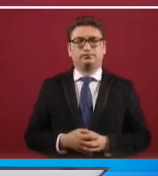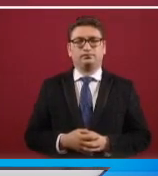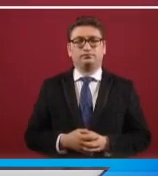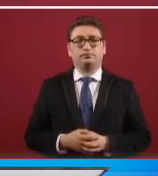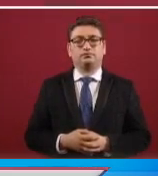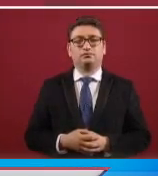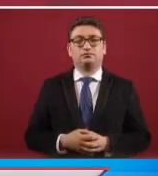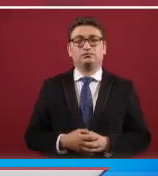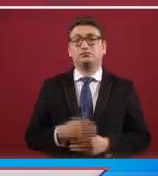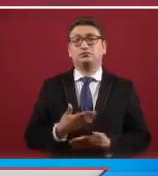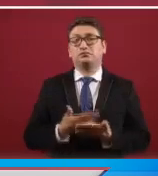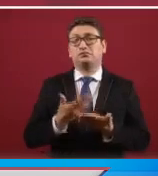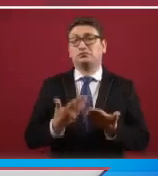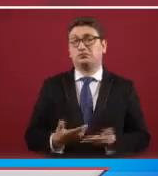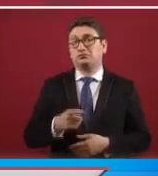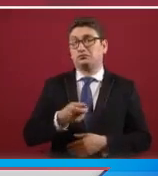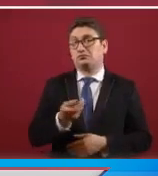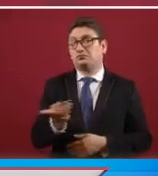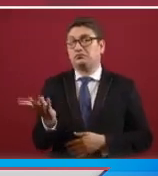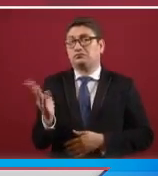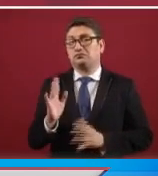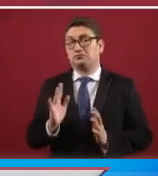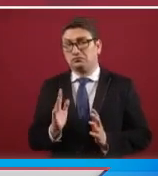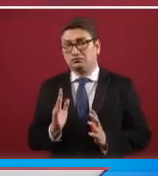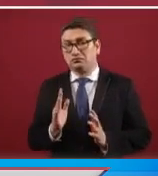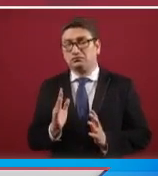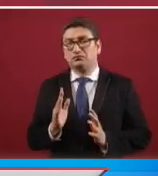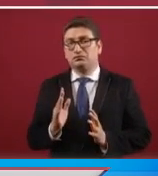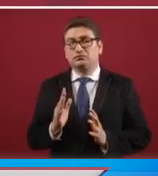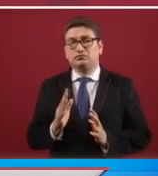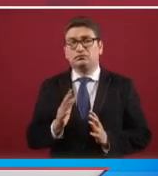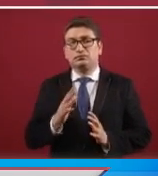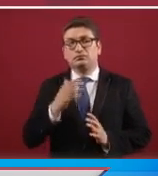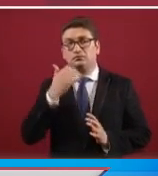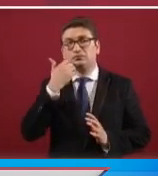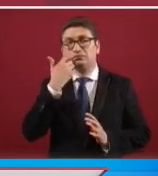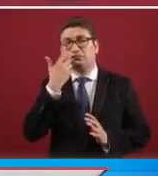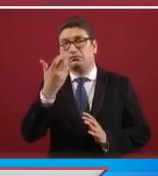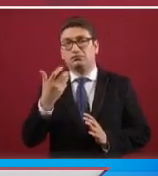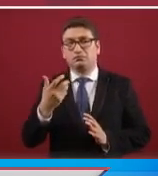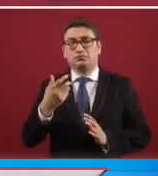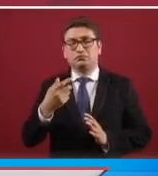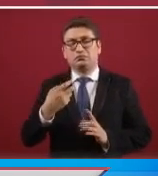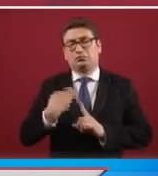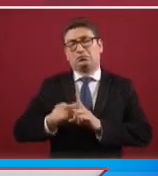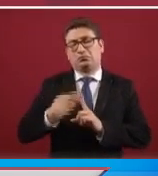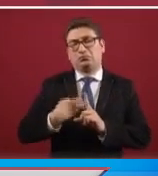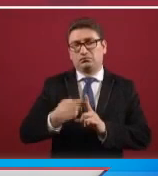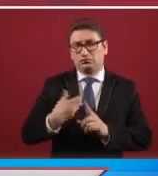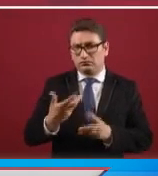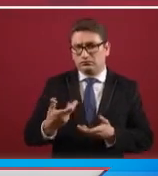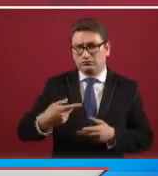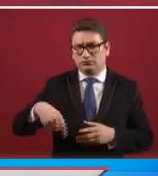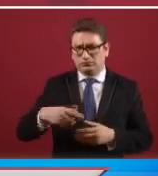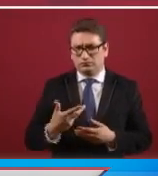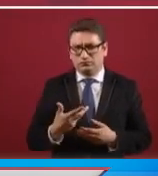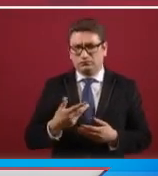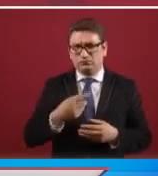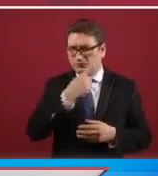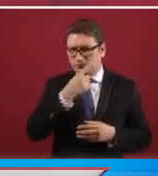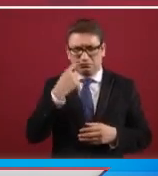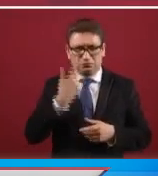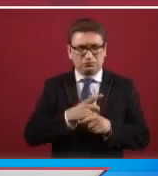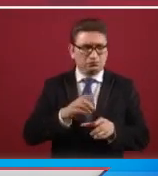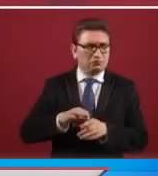se convierten en paladines de la democracia. Anunció el presidente que no asistirá al INE